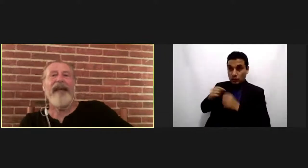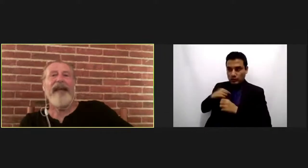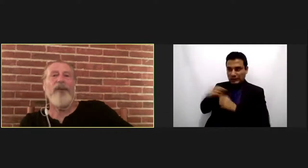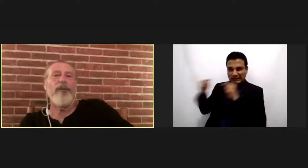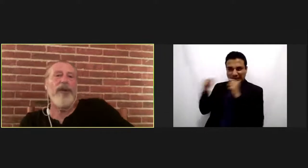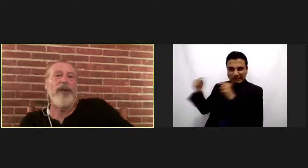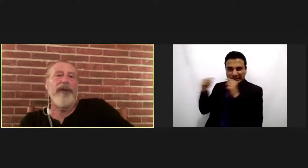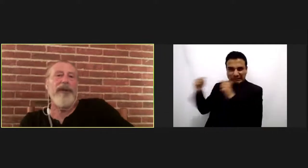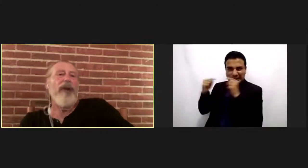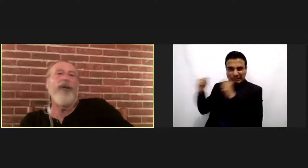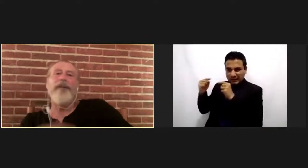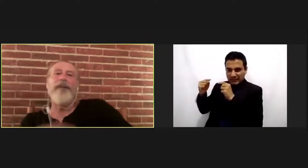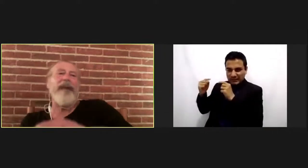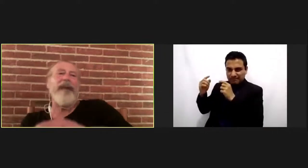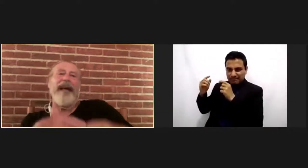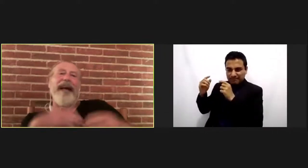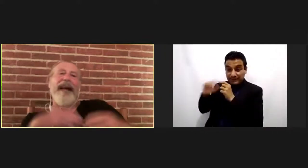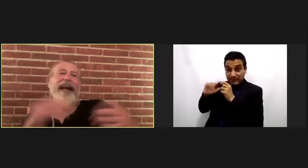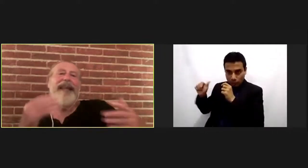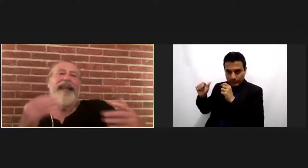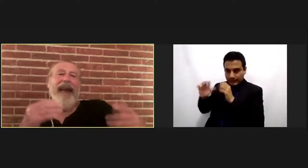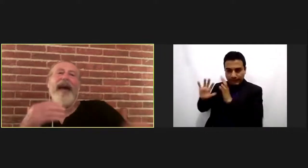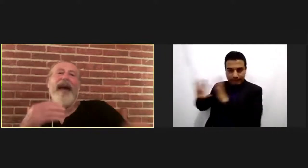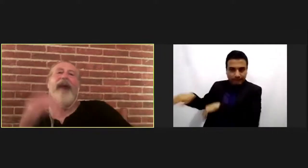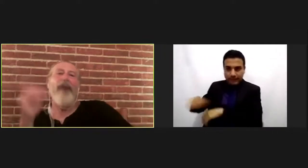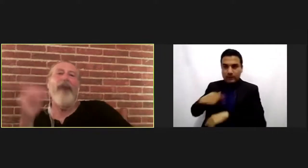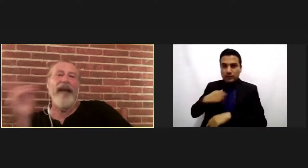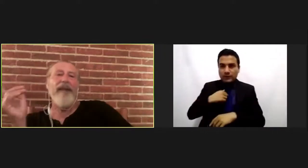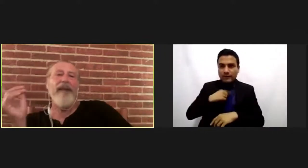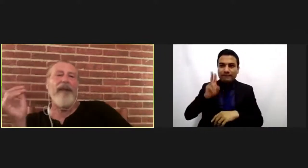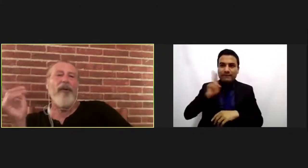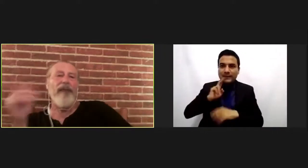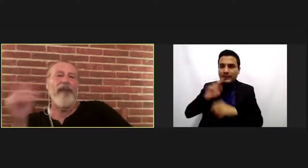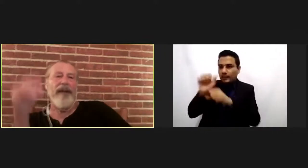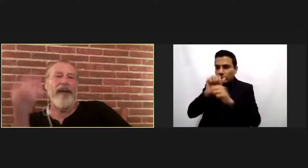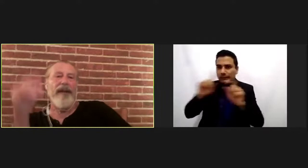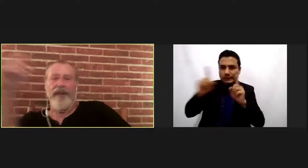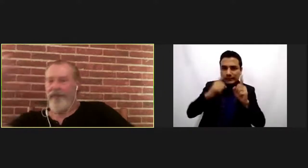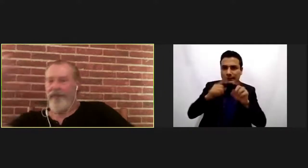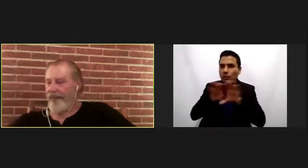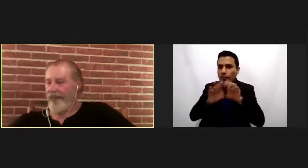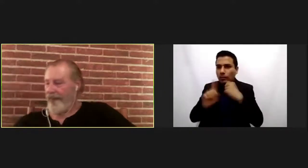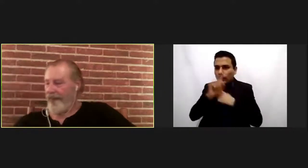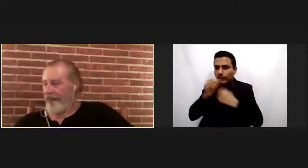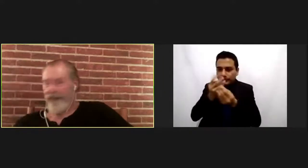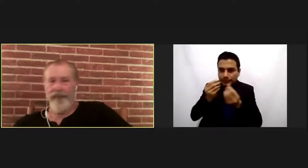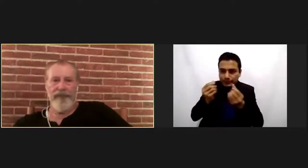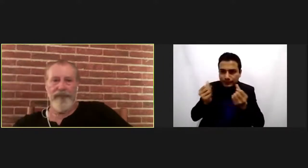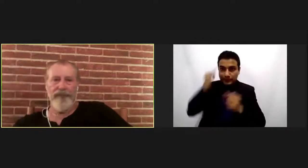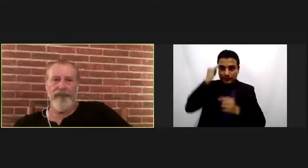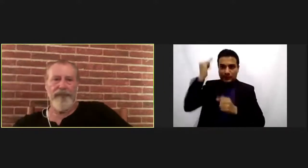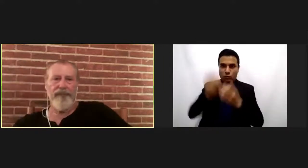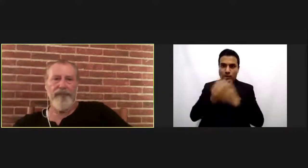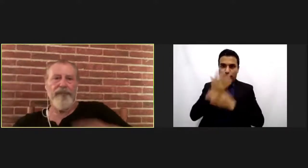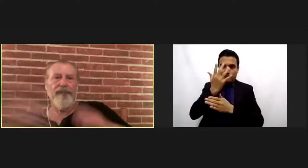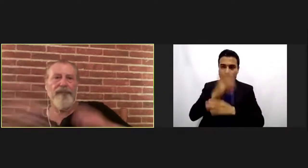las resoluciones no se parezcan en nada a lo que él imaginó cuando escribía.